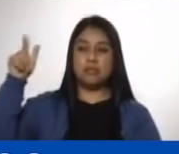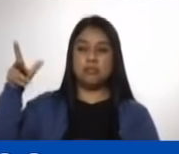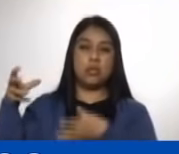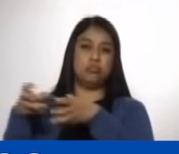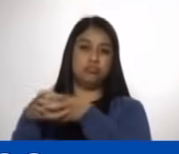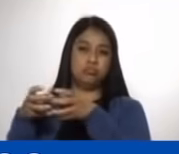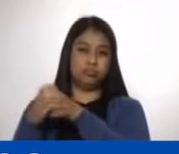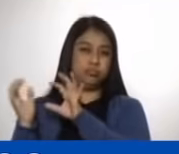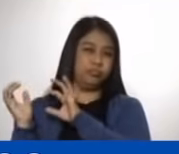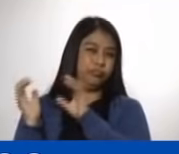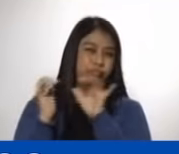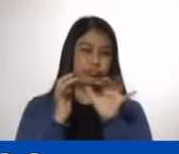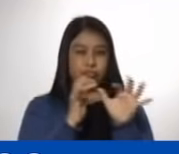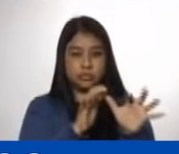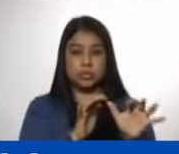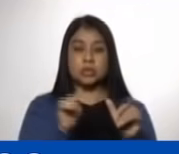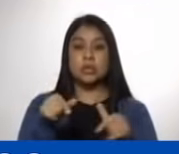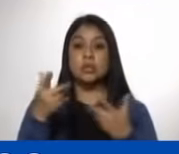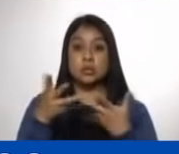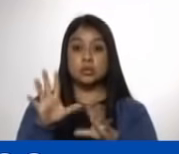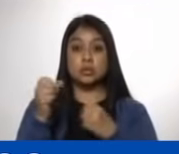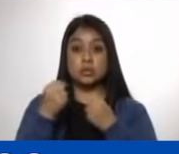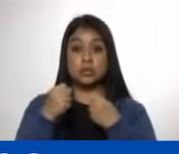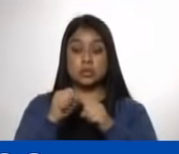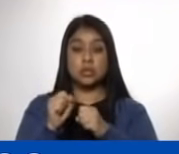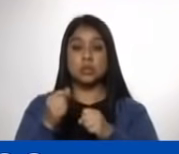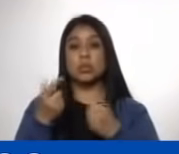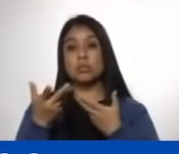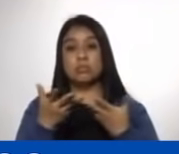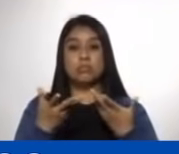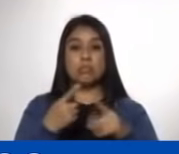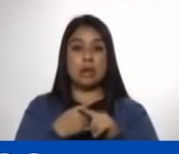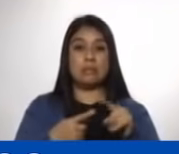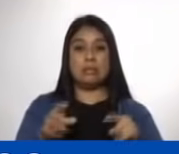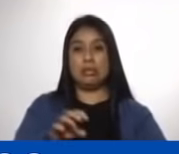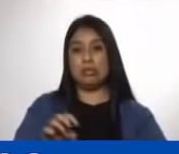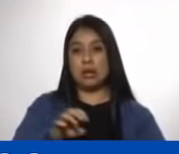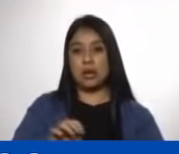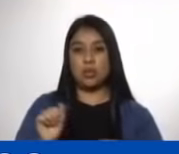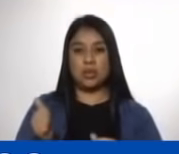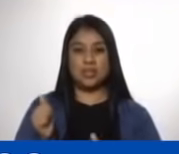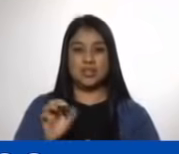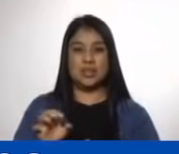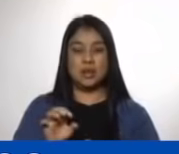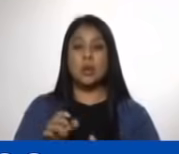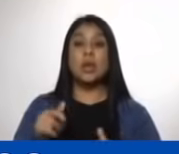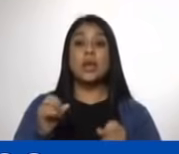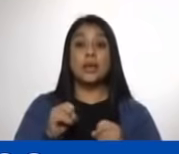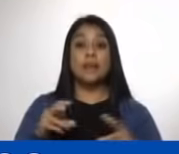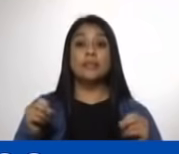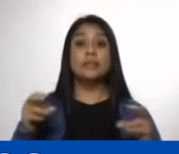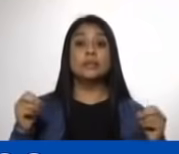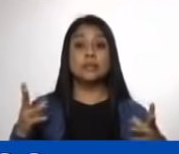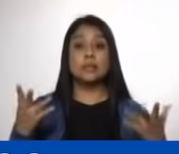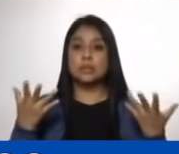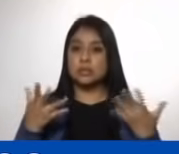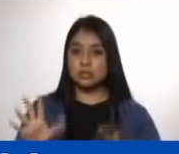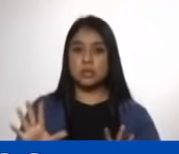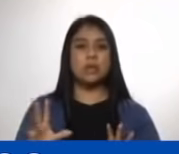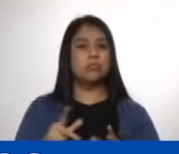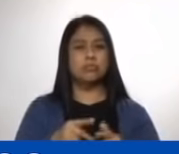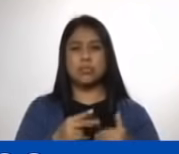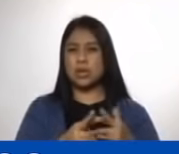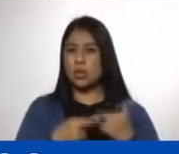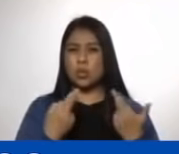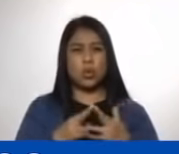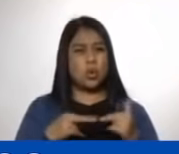caravana masiva que se estaría realizando a mediados de enero, en diciembre iniciamos todo un recorrido de